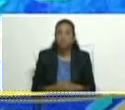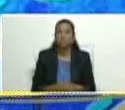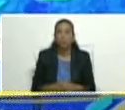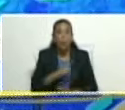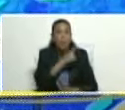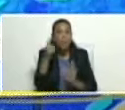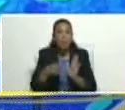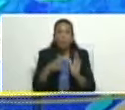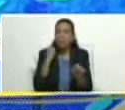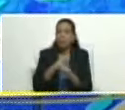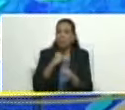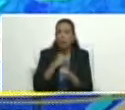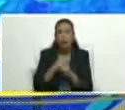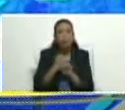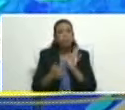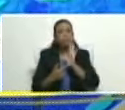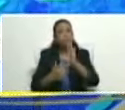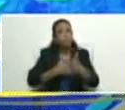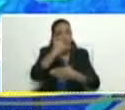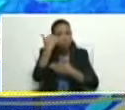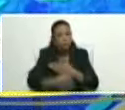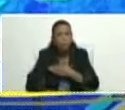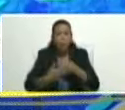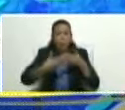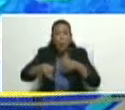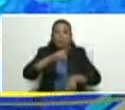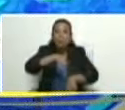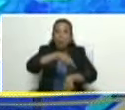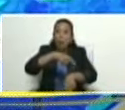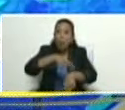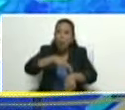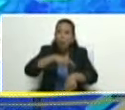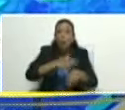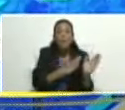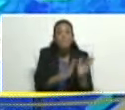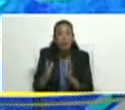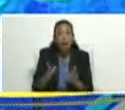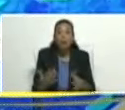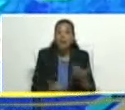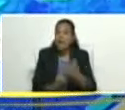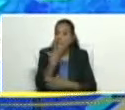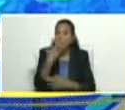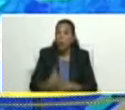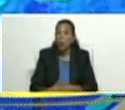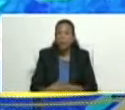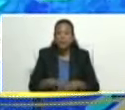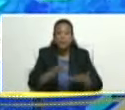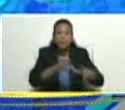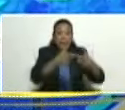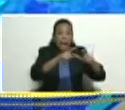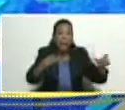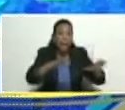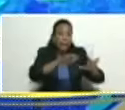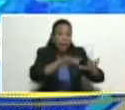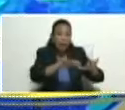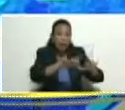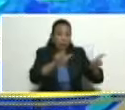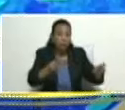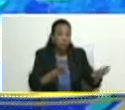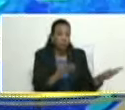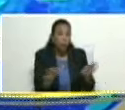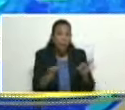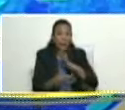completado el equipo que debe ser presentado en las próximas horas y le he dado la Secretaría